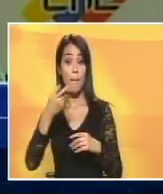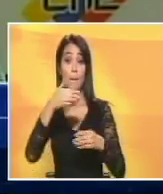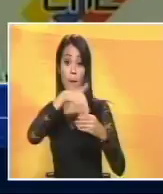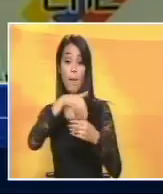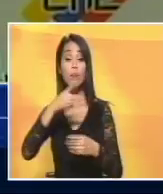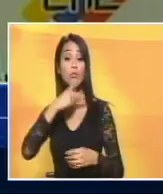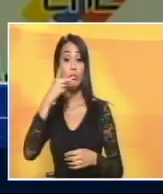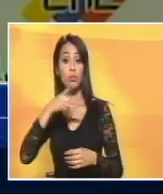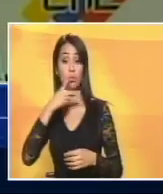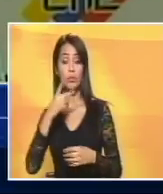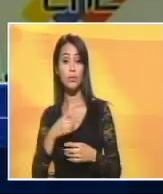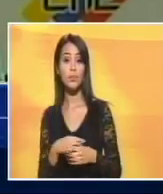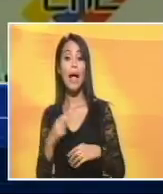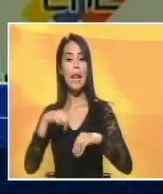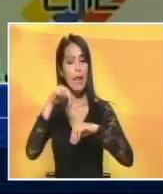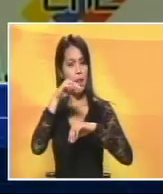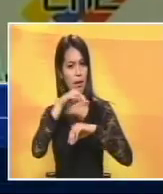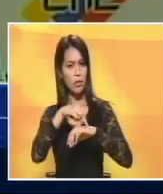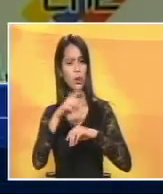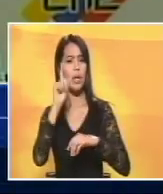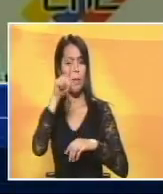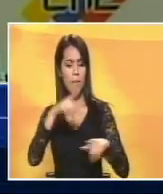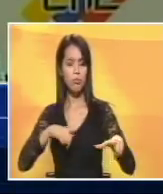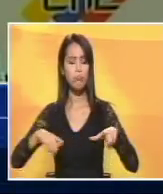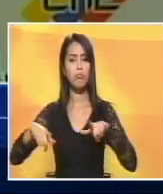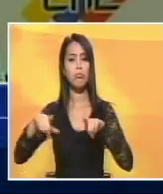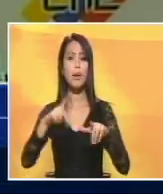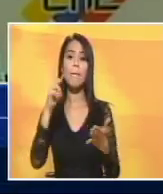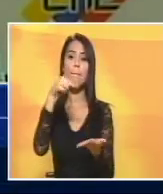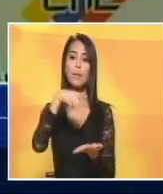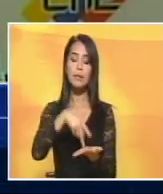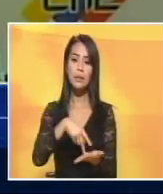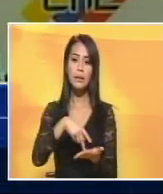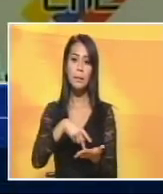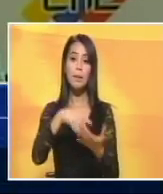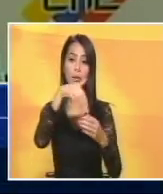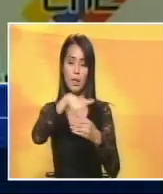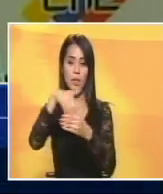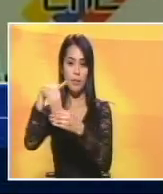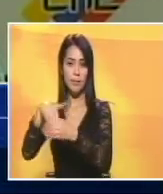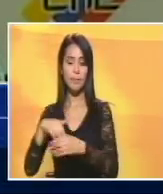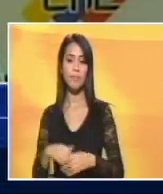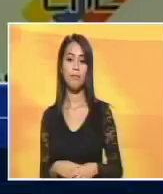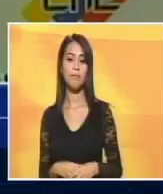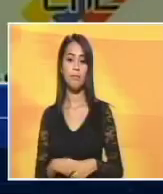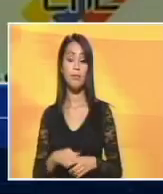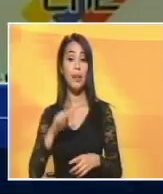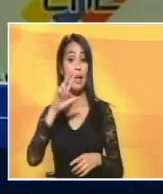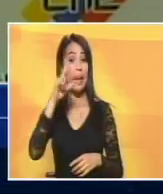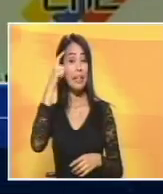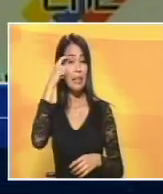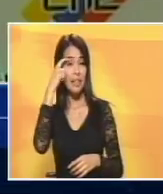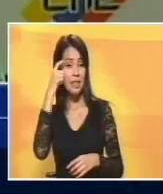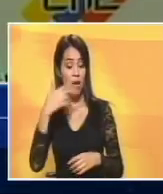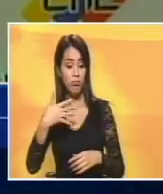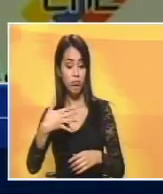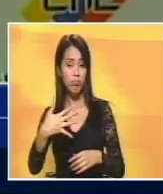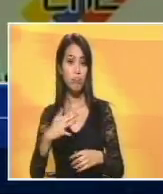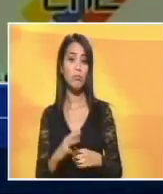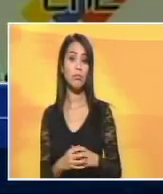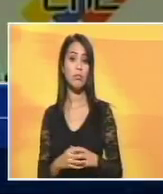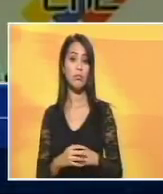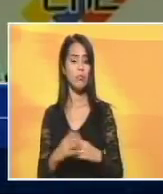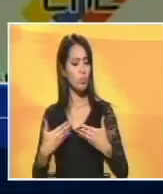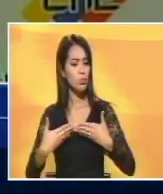políticas nacionales y regionales que participan en la elección, en un lapso de 3 días en los cuales